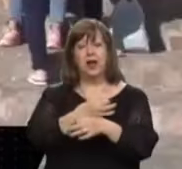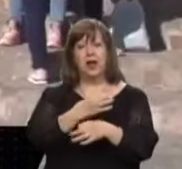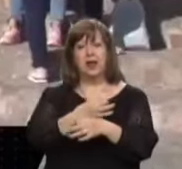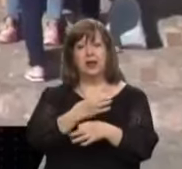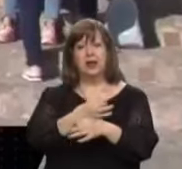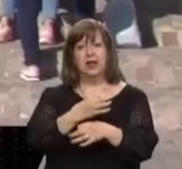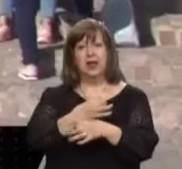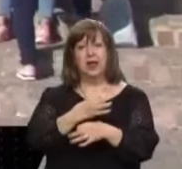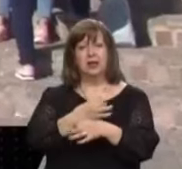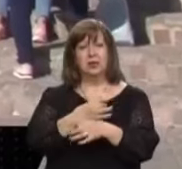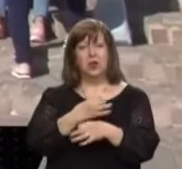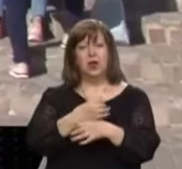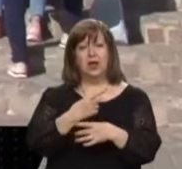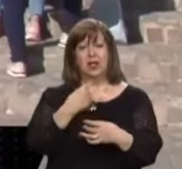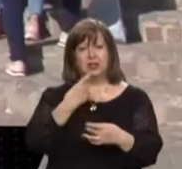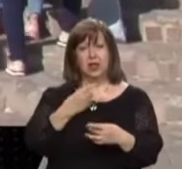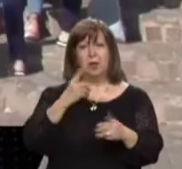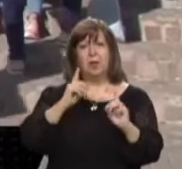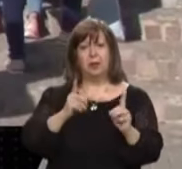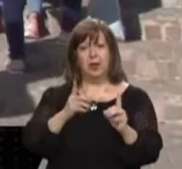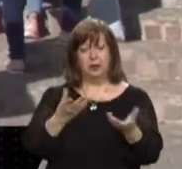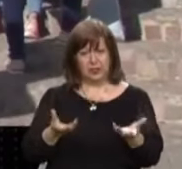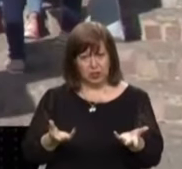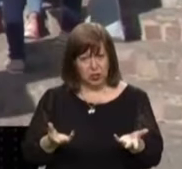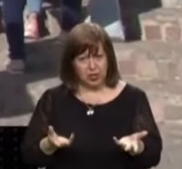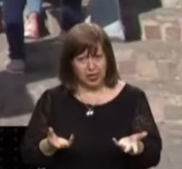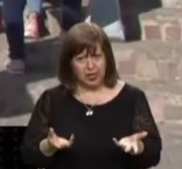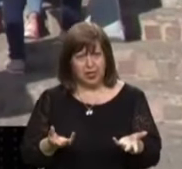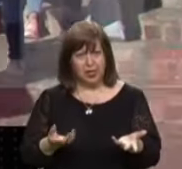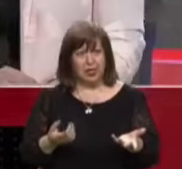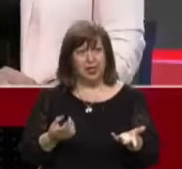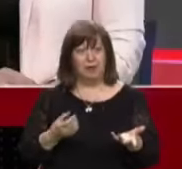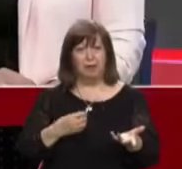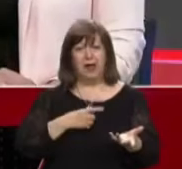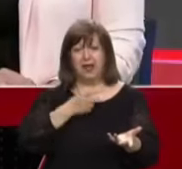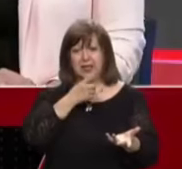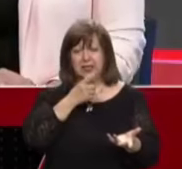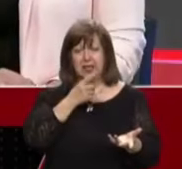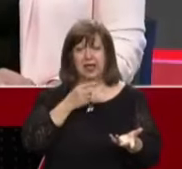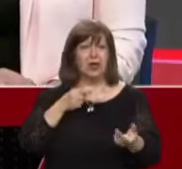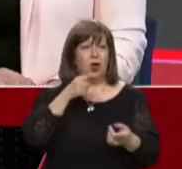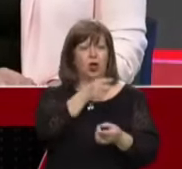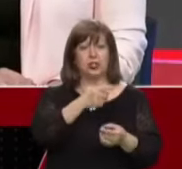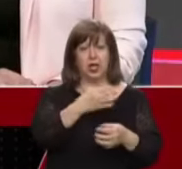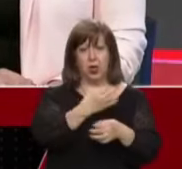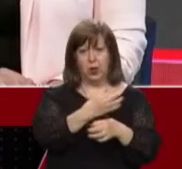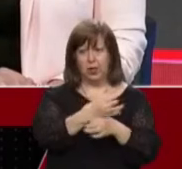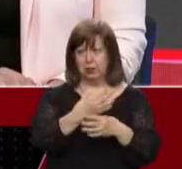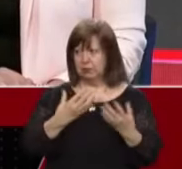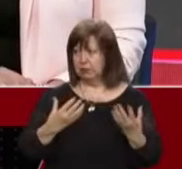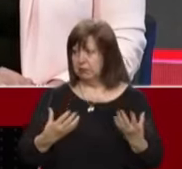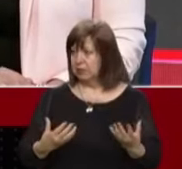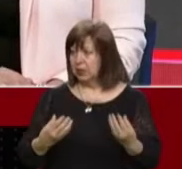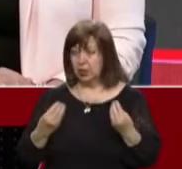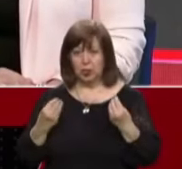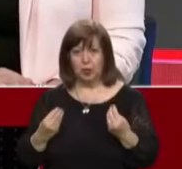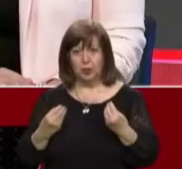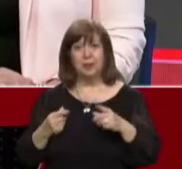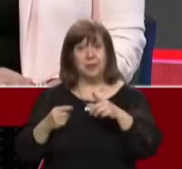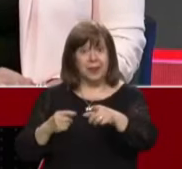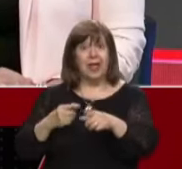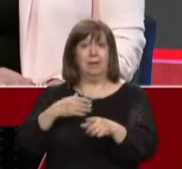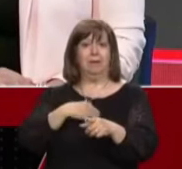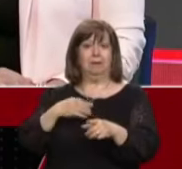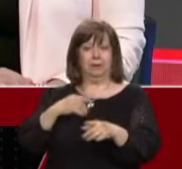las palabras de la directora. ¿También habló uno de los abogados en la causa? Ahí escuchamos a una de las mamás,